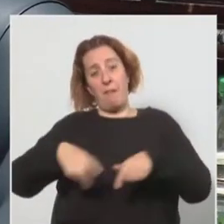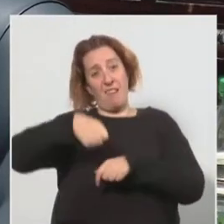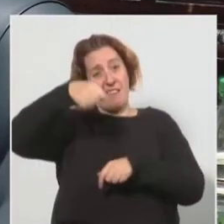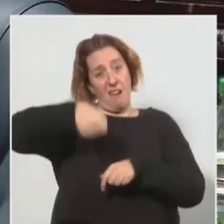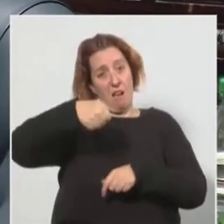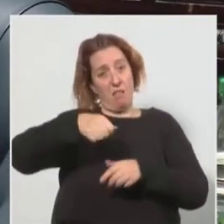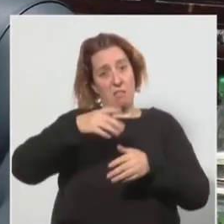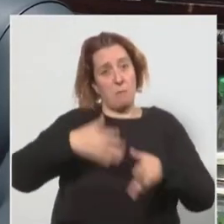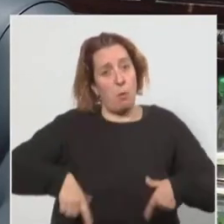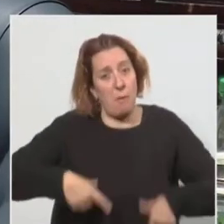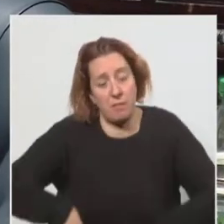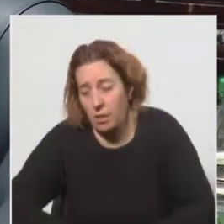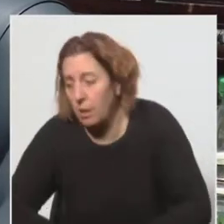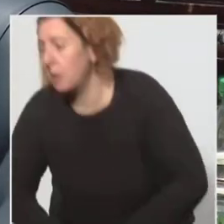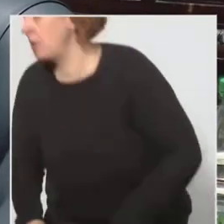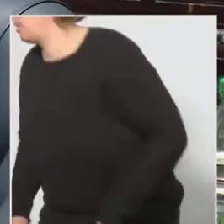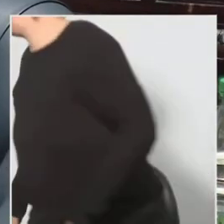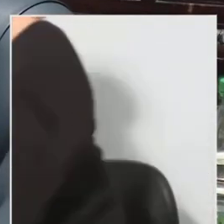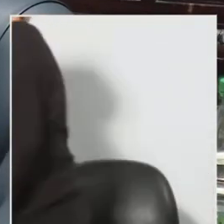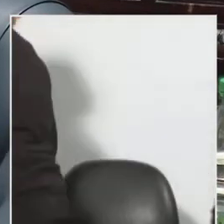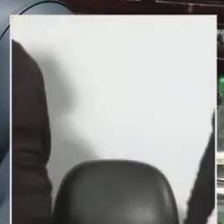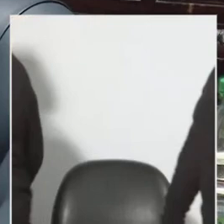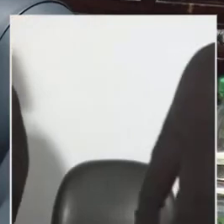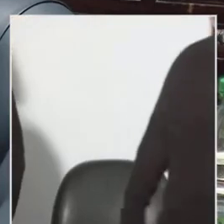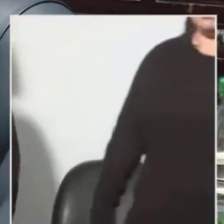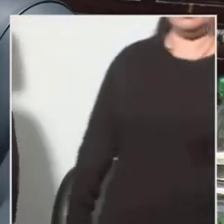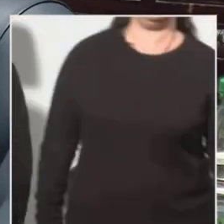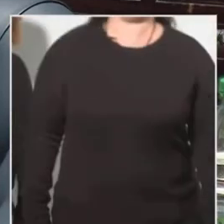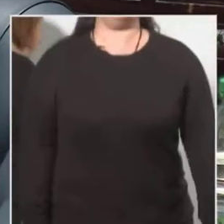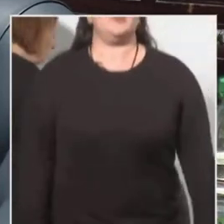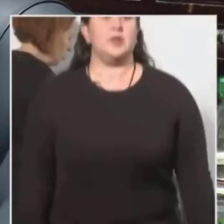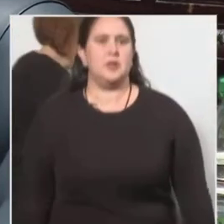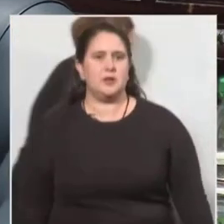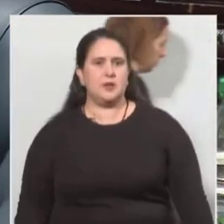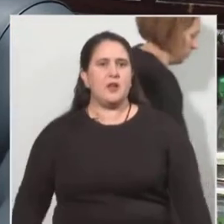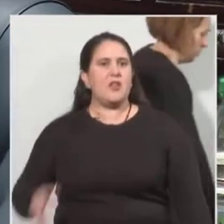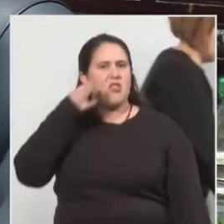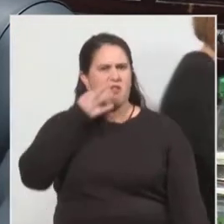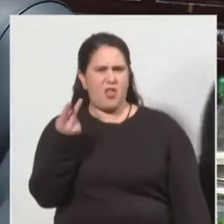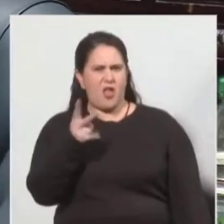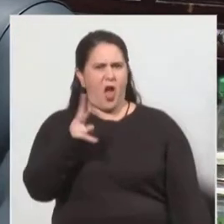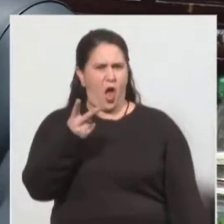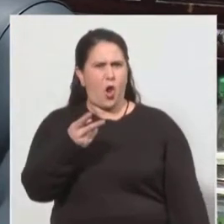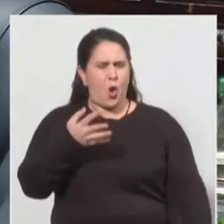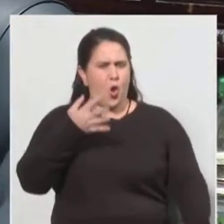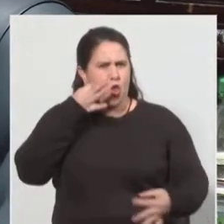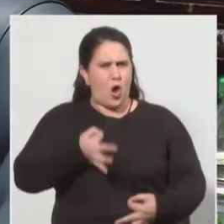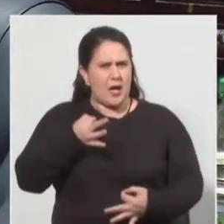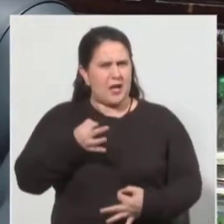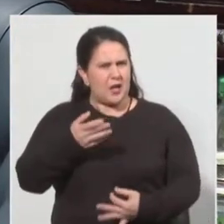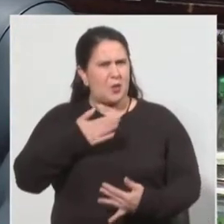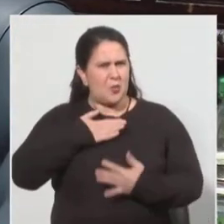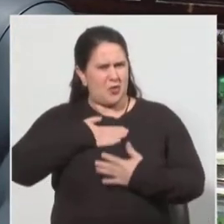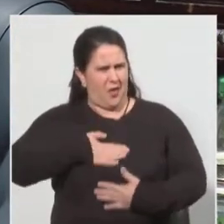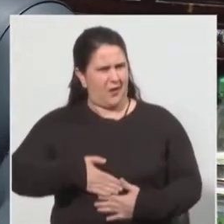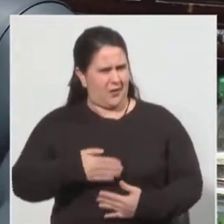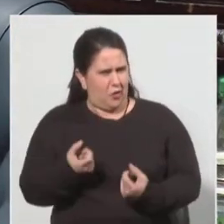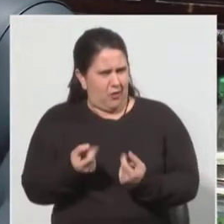diplomática. ¿De verdad creen el ministro y la subsecretaria H que sus palabras generan algún tipo de